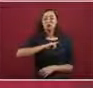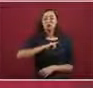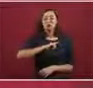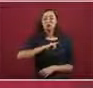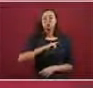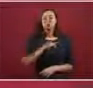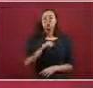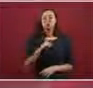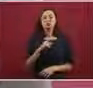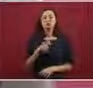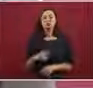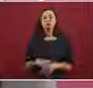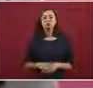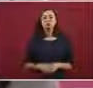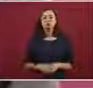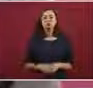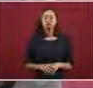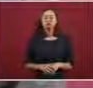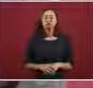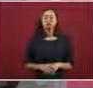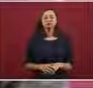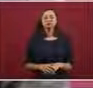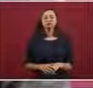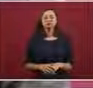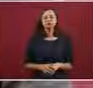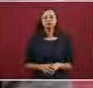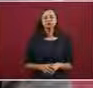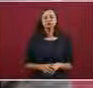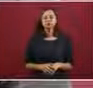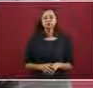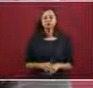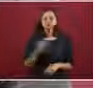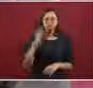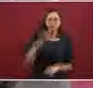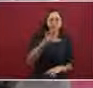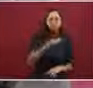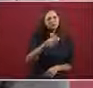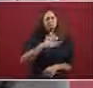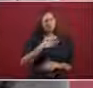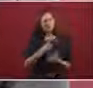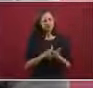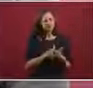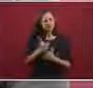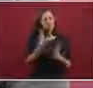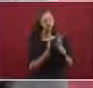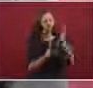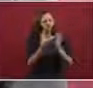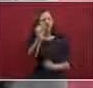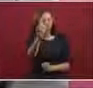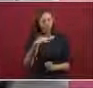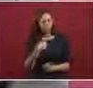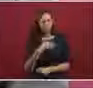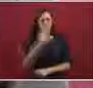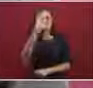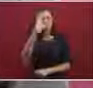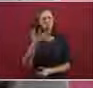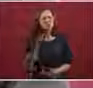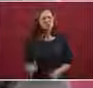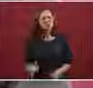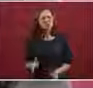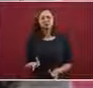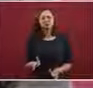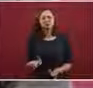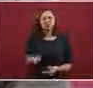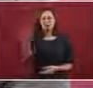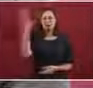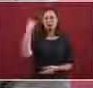¿sí?, a ese derecho constitucional cuando la reforma